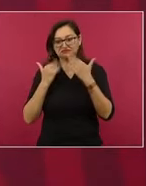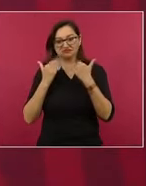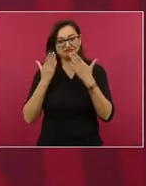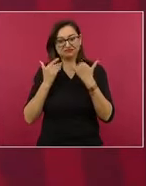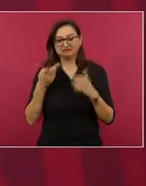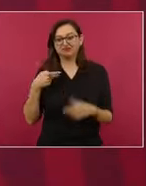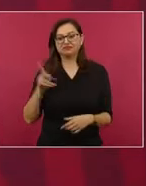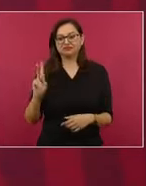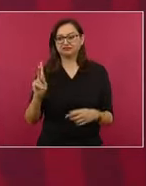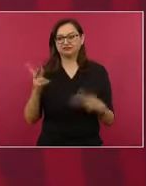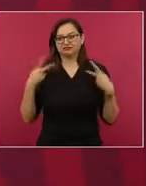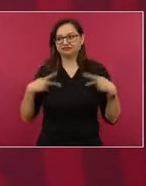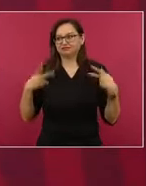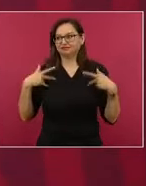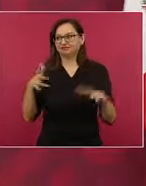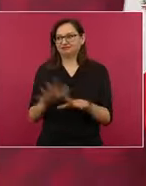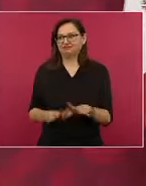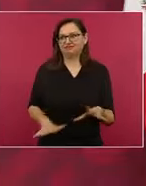México.